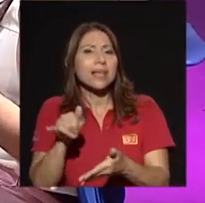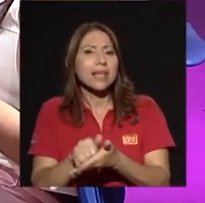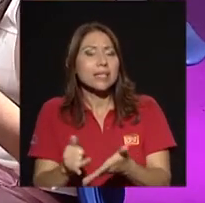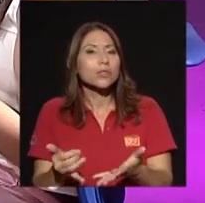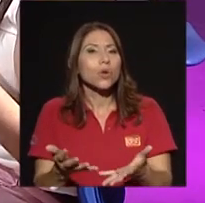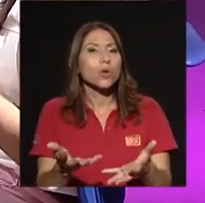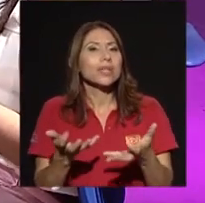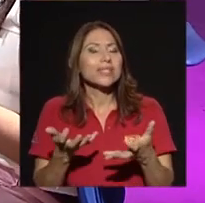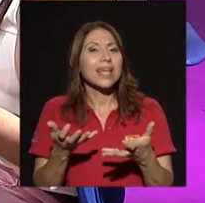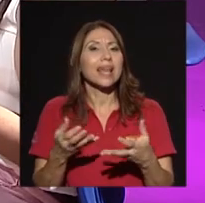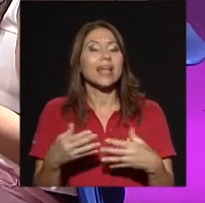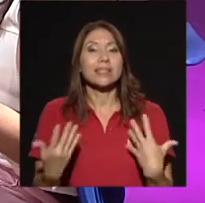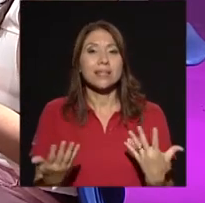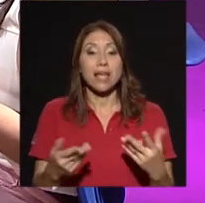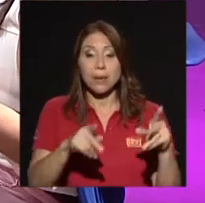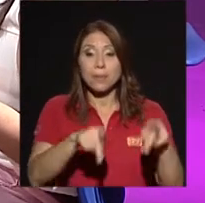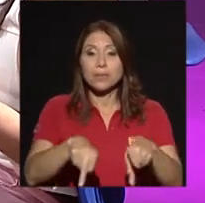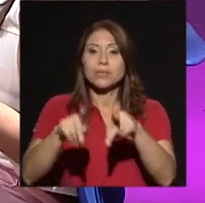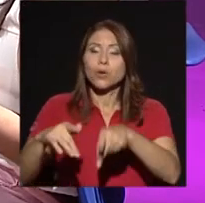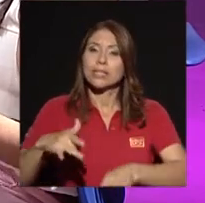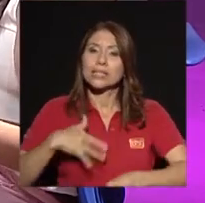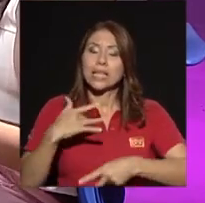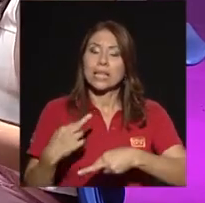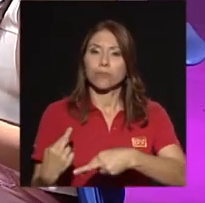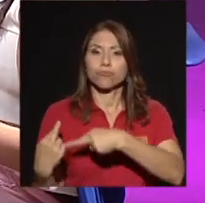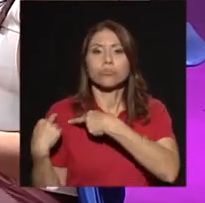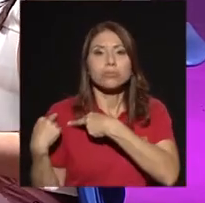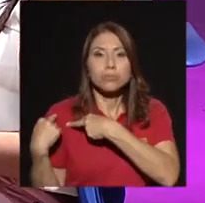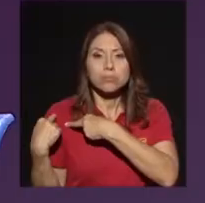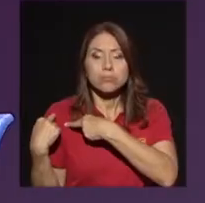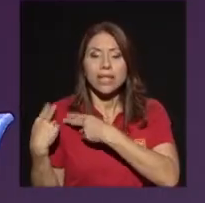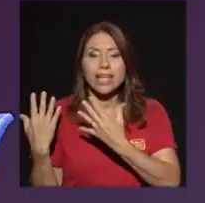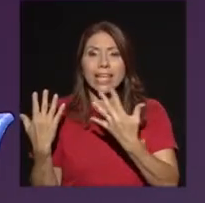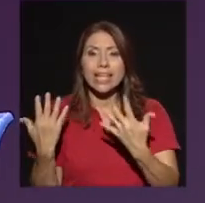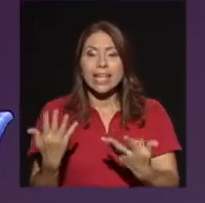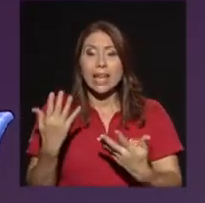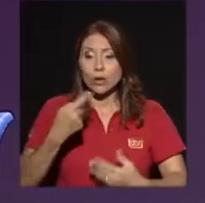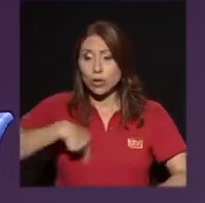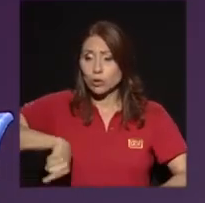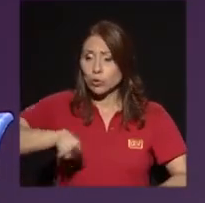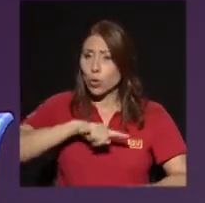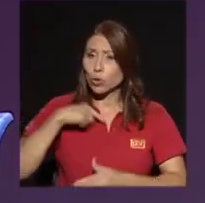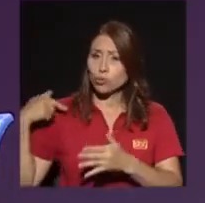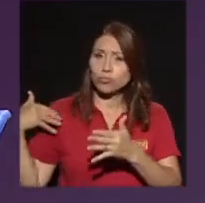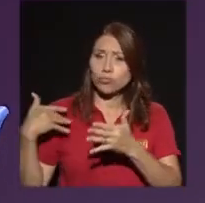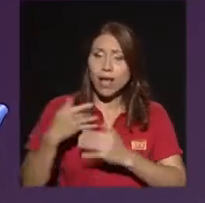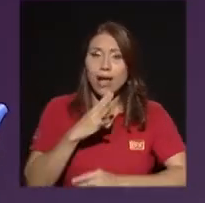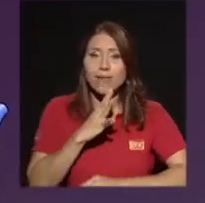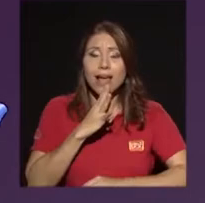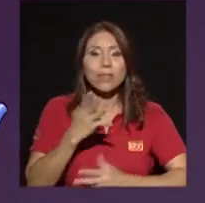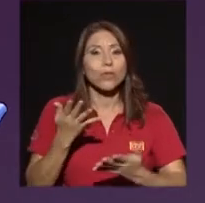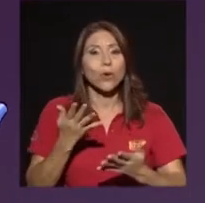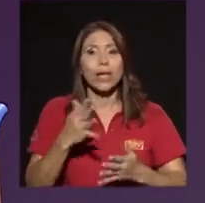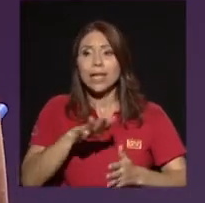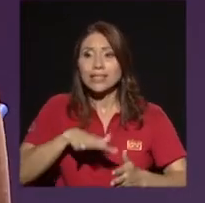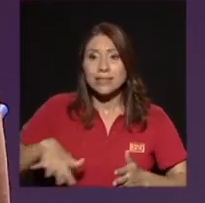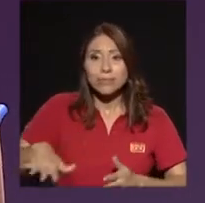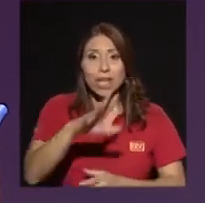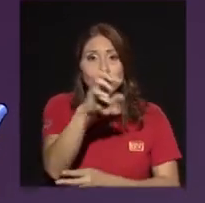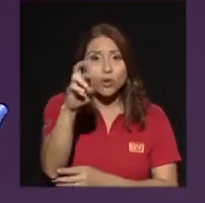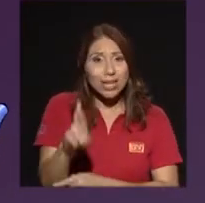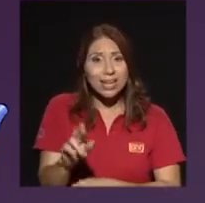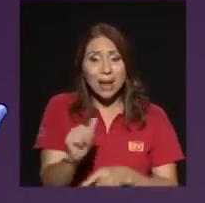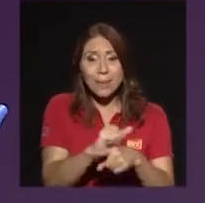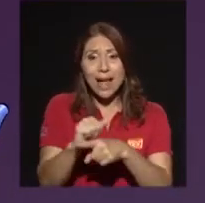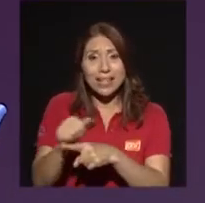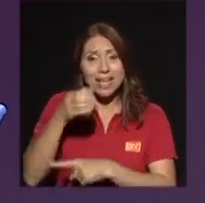es responsabilizar a la población. Que lo que hemos venido hablando es que las prácticas culturales en Costa Rica tienden a